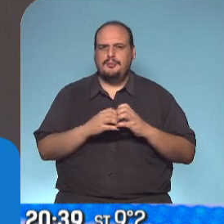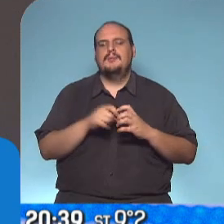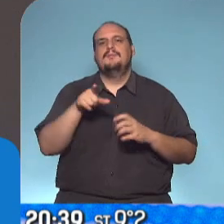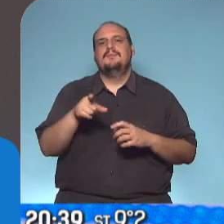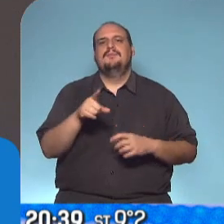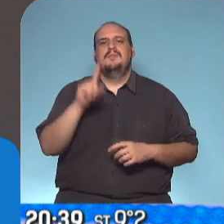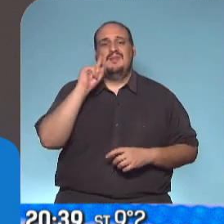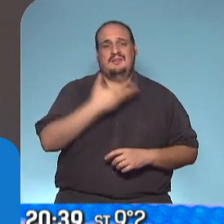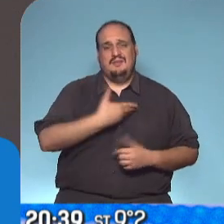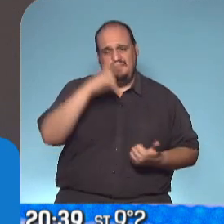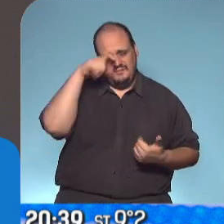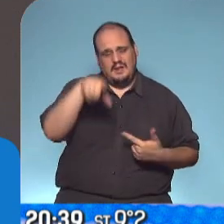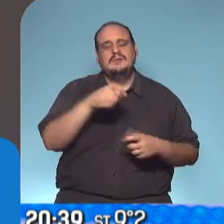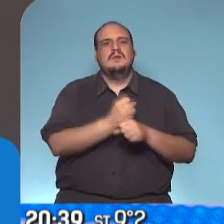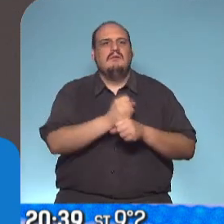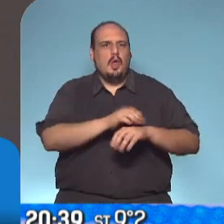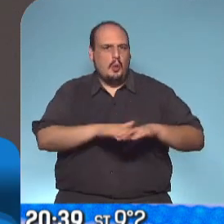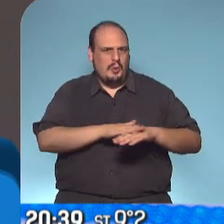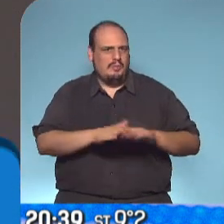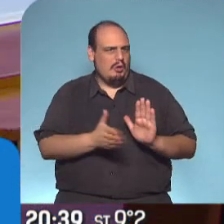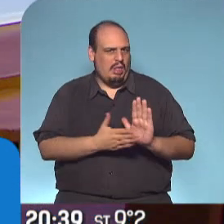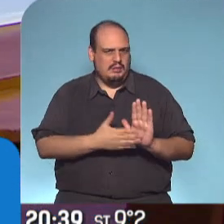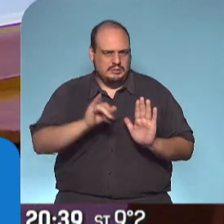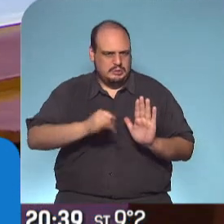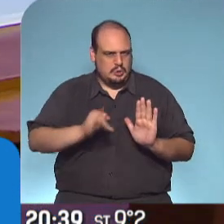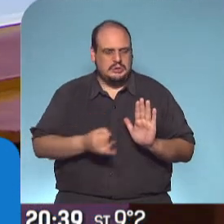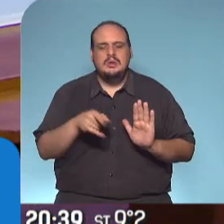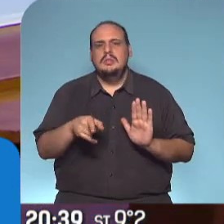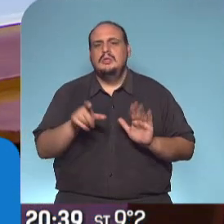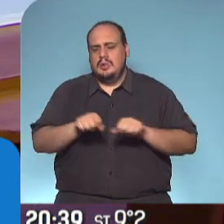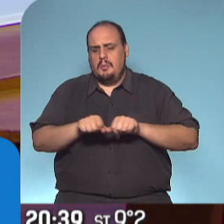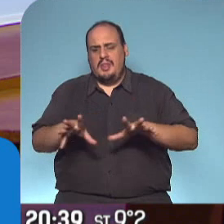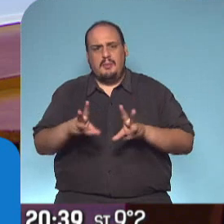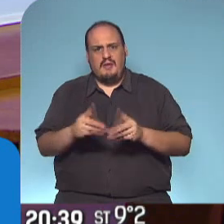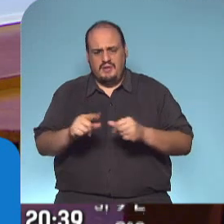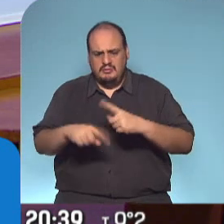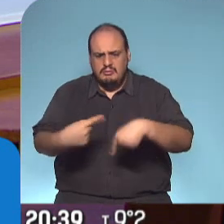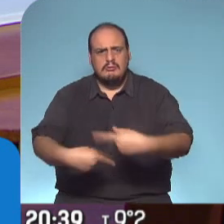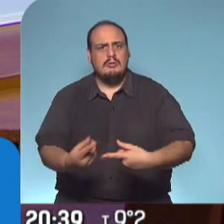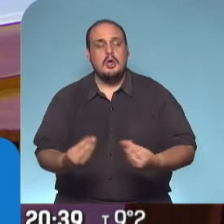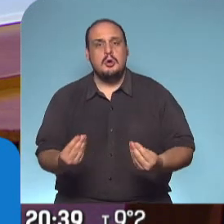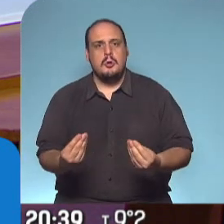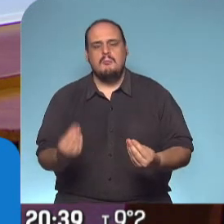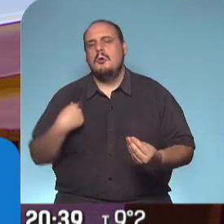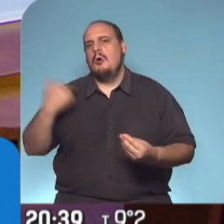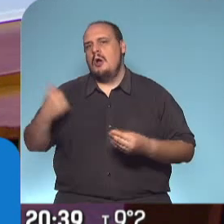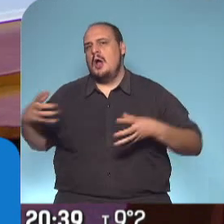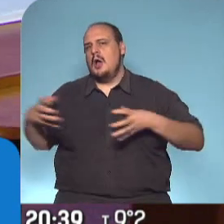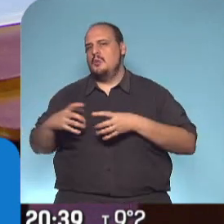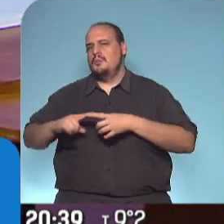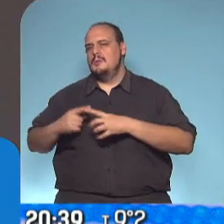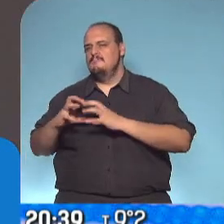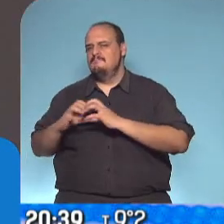Ingreso familiar, trabajo mínimo garantizado, digamos, la discusión de cómo se sigue después de la pandemia con una enorme cantidad